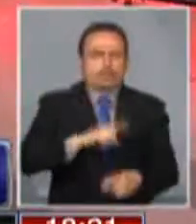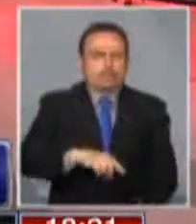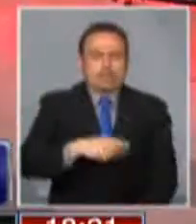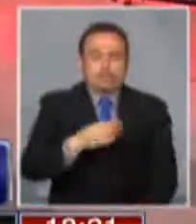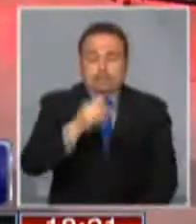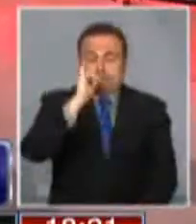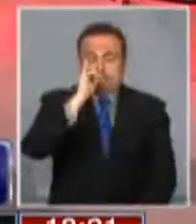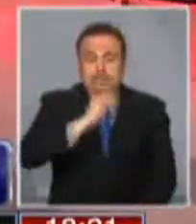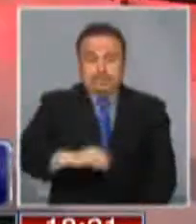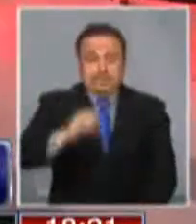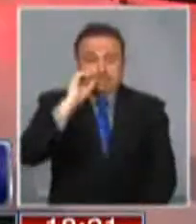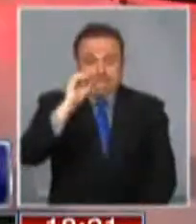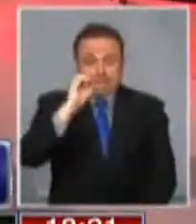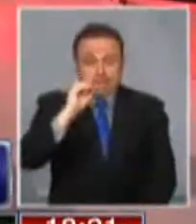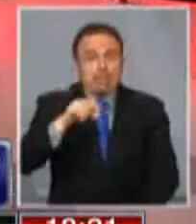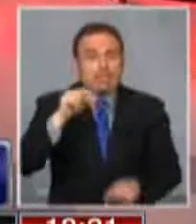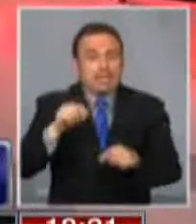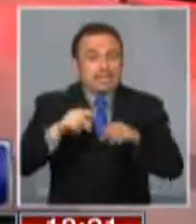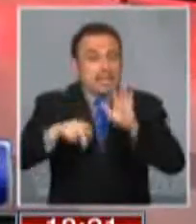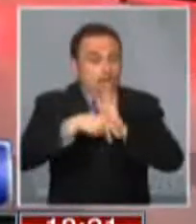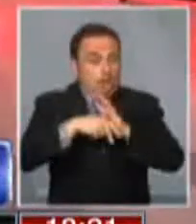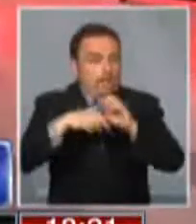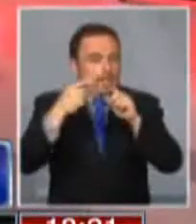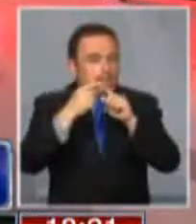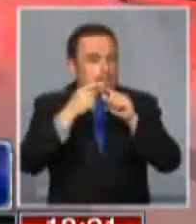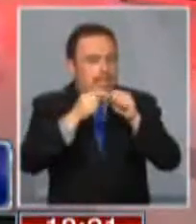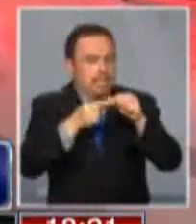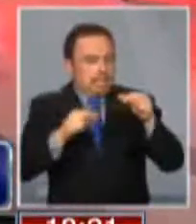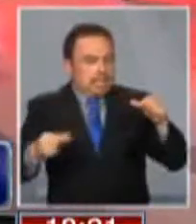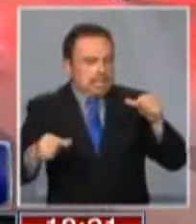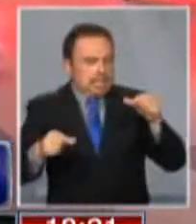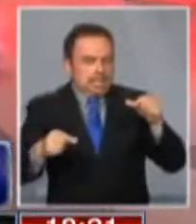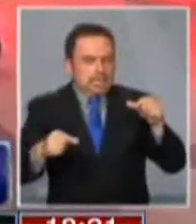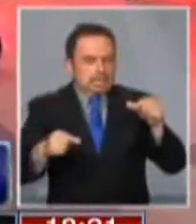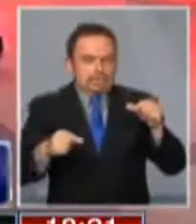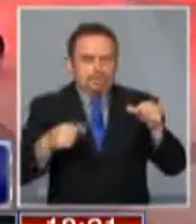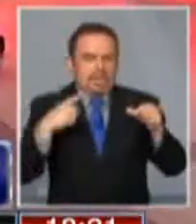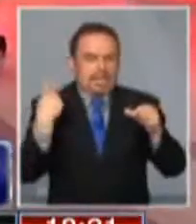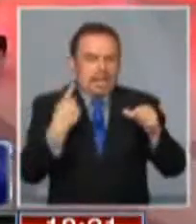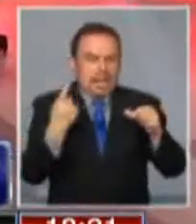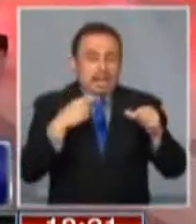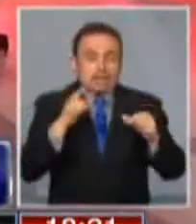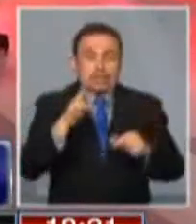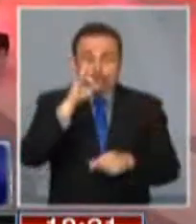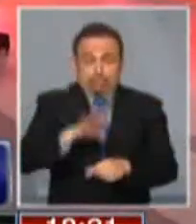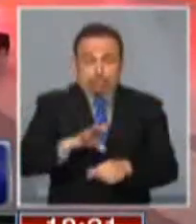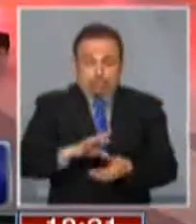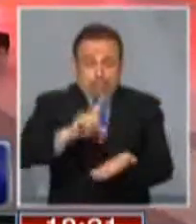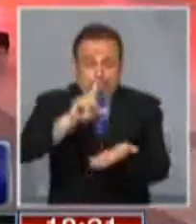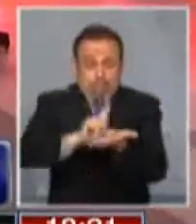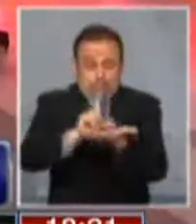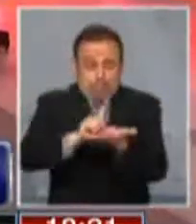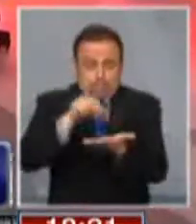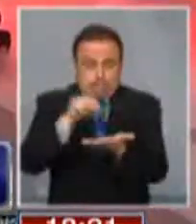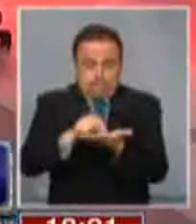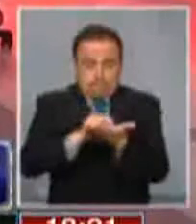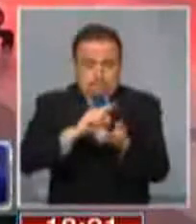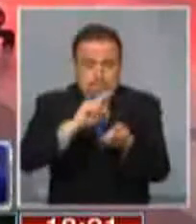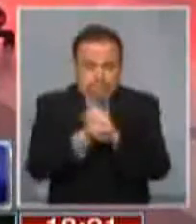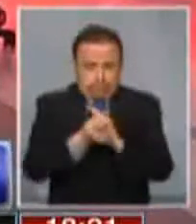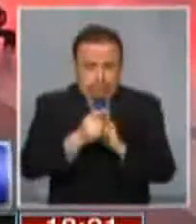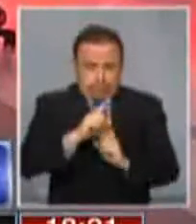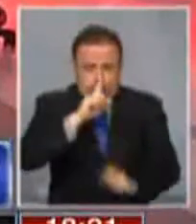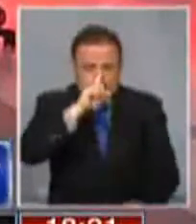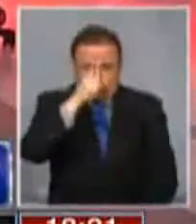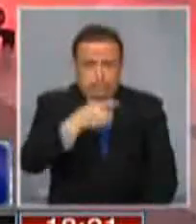pero eso han sido normas a nivel general, a nivel país. Cuando tú pones reglas solamente en un barrio, no vas a cambiar costumbres.